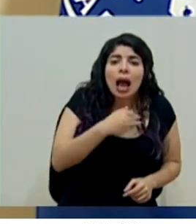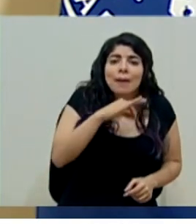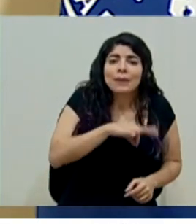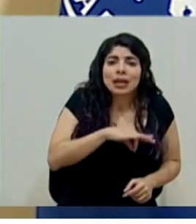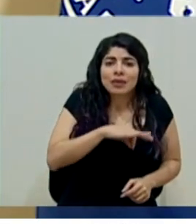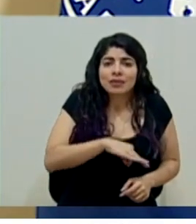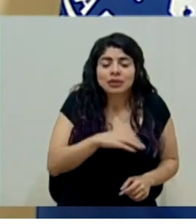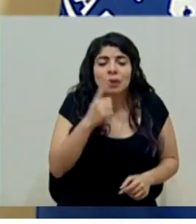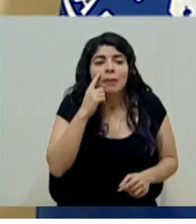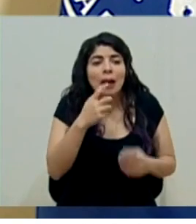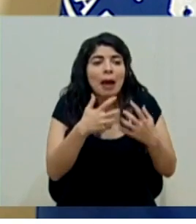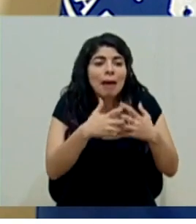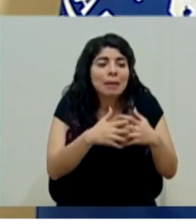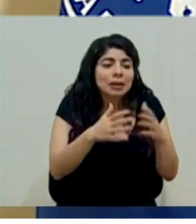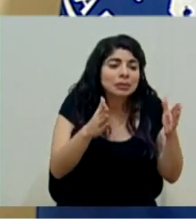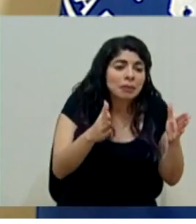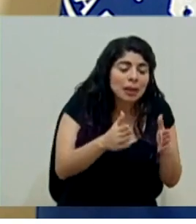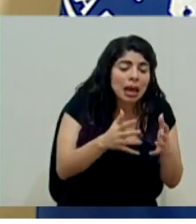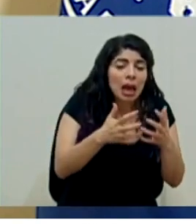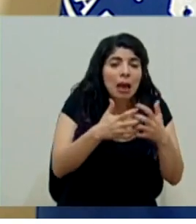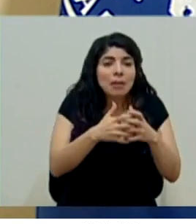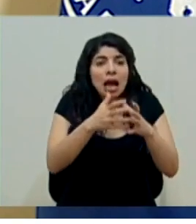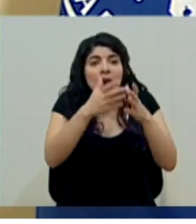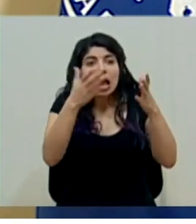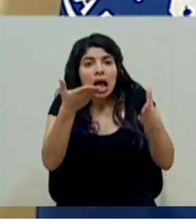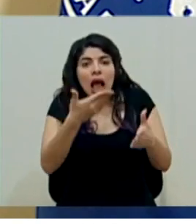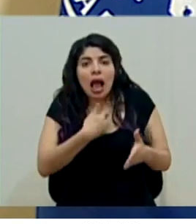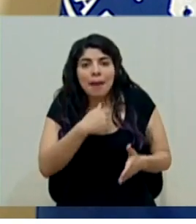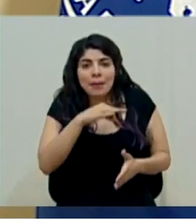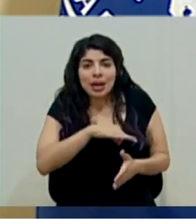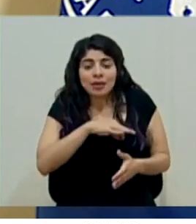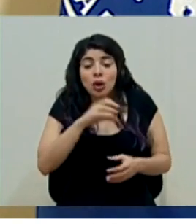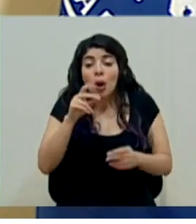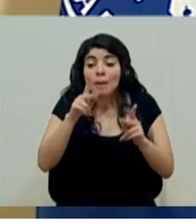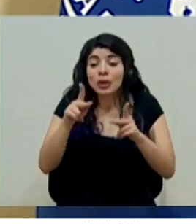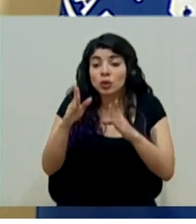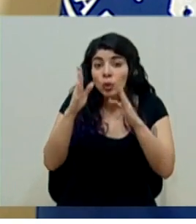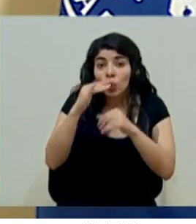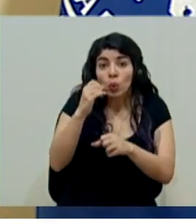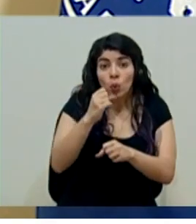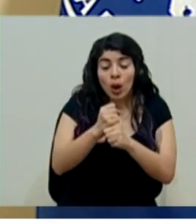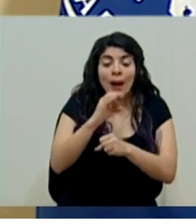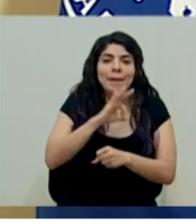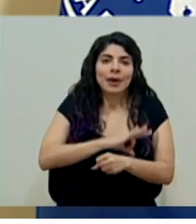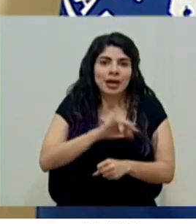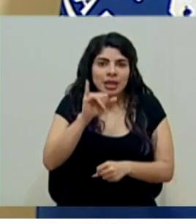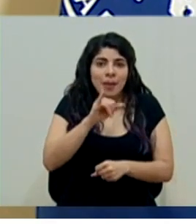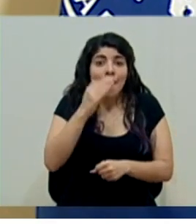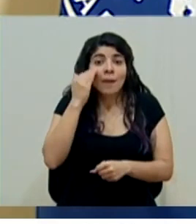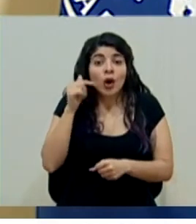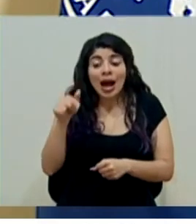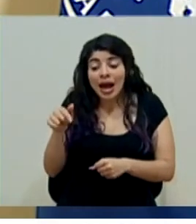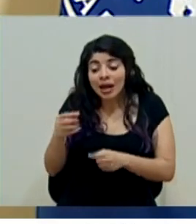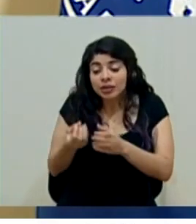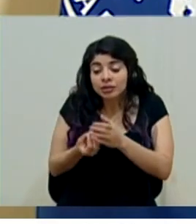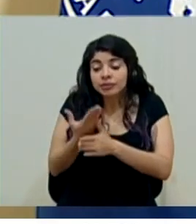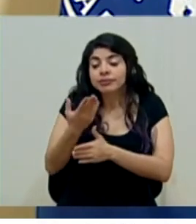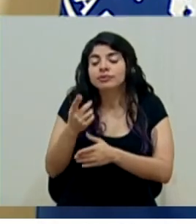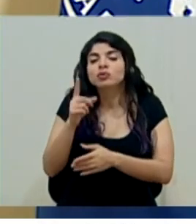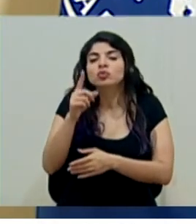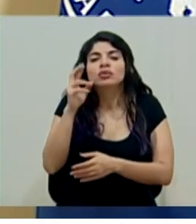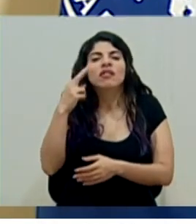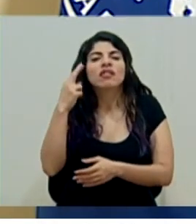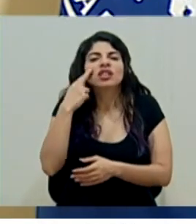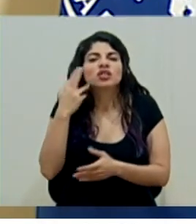para la pequeña y mediana empresa, para la empresa grande y para las personas en desempleo. ¿Por qué? Porque estaríamos generando un